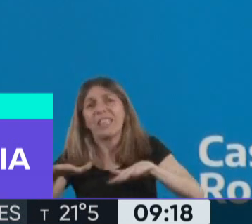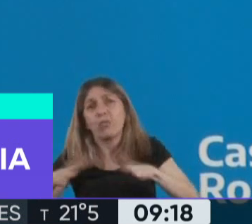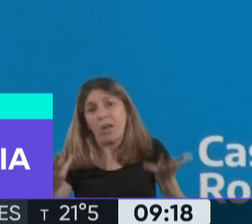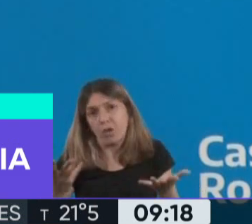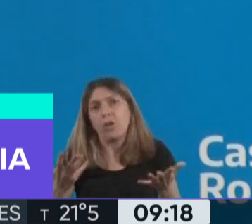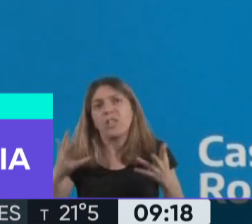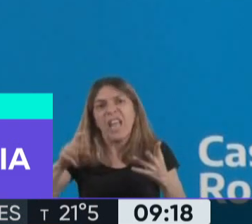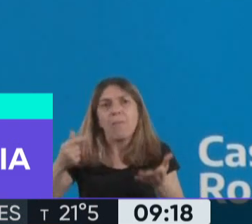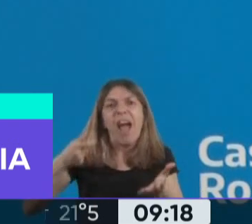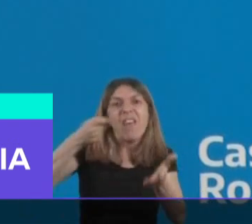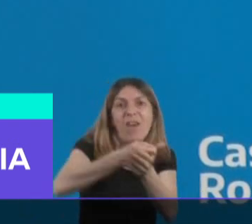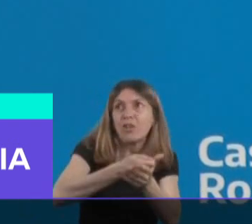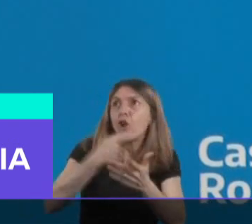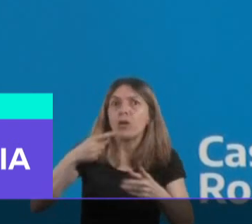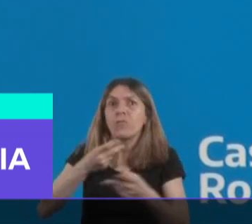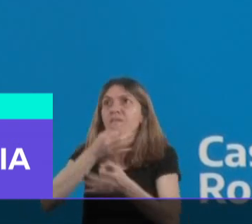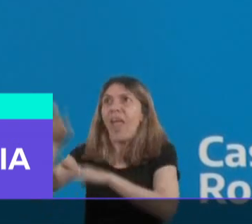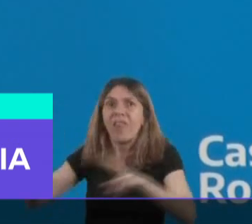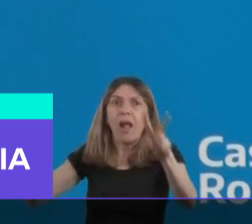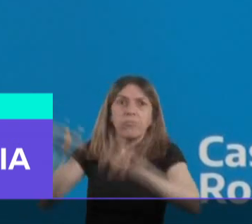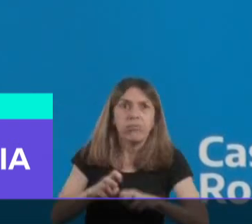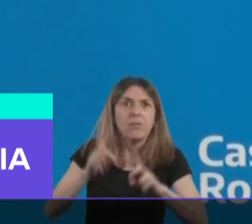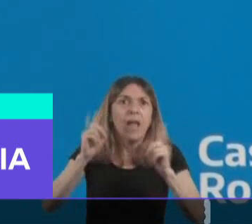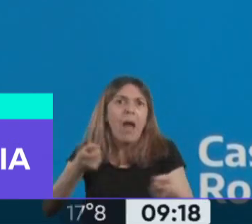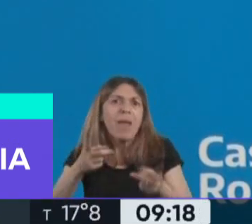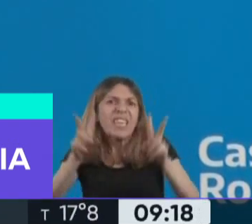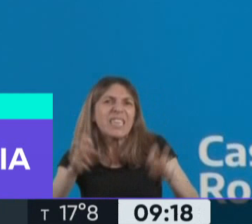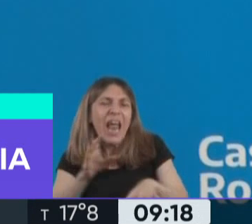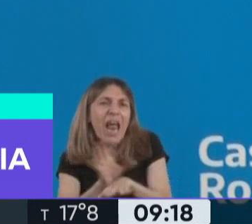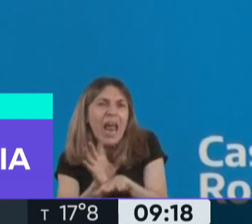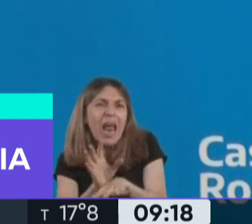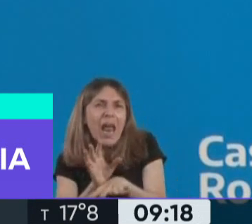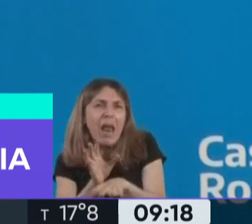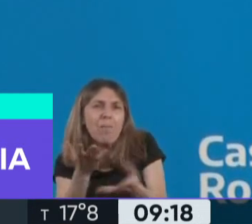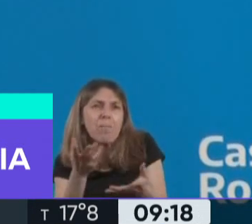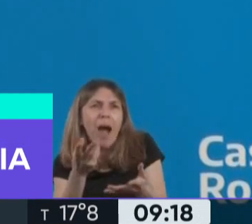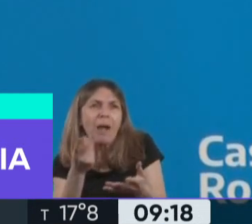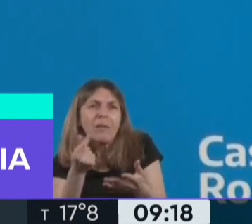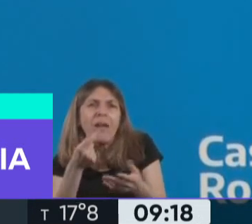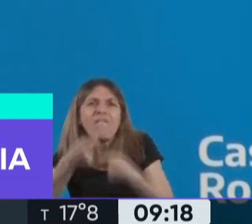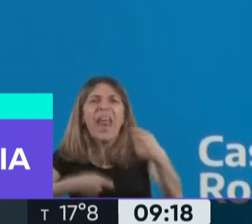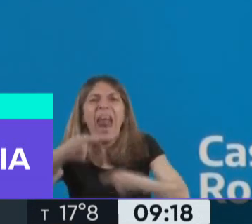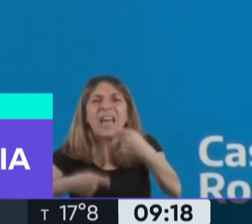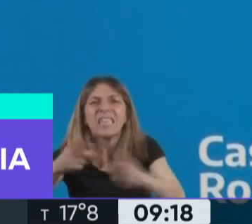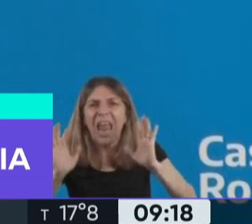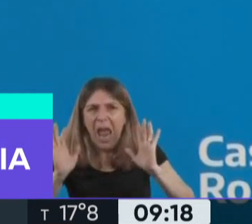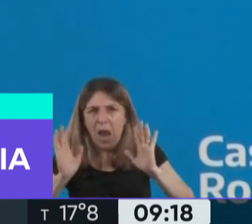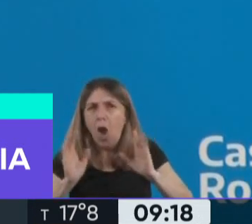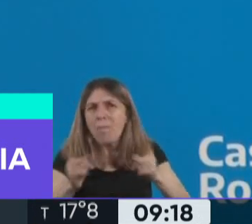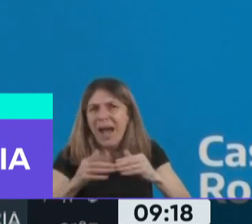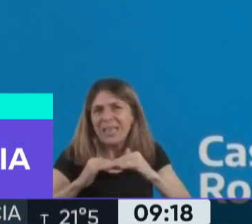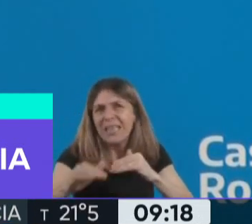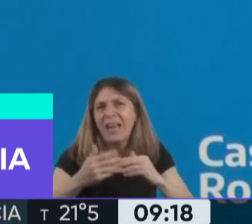tienen que ver con la inversión, con la llegada de inversiones, con el mantenimiento del sistema financiero en un punto de